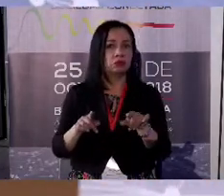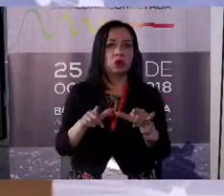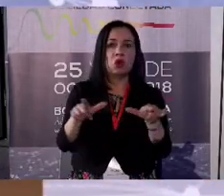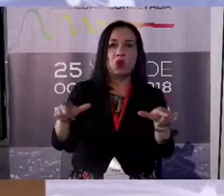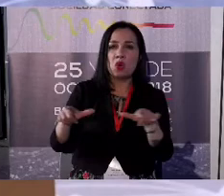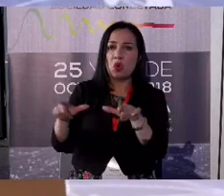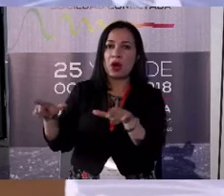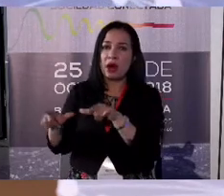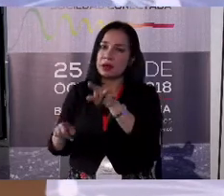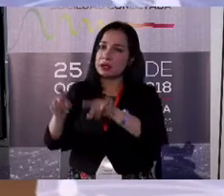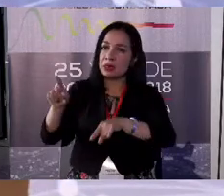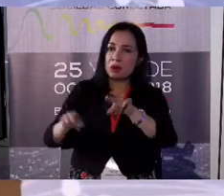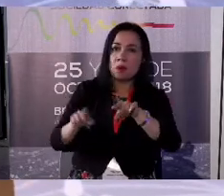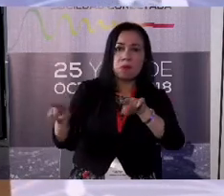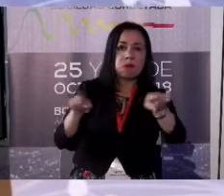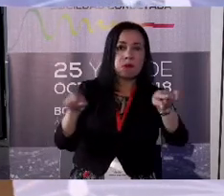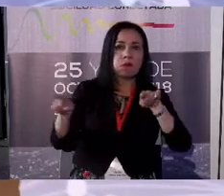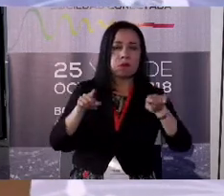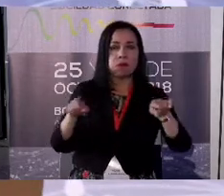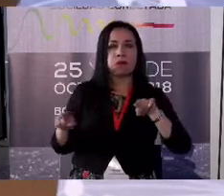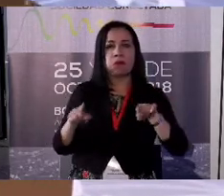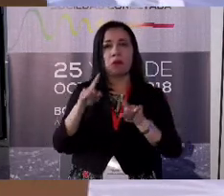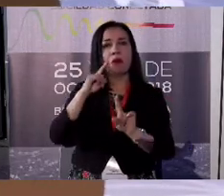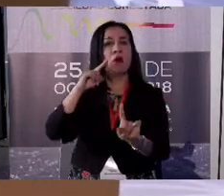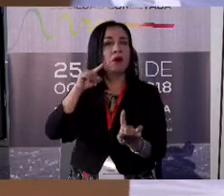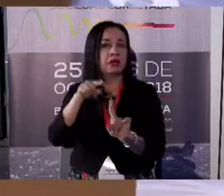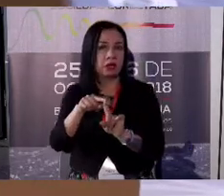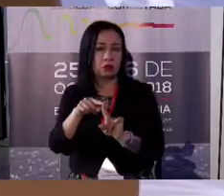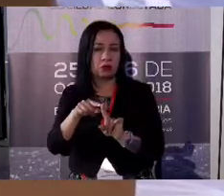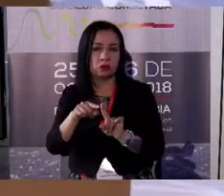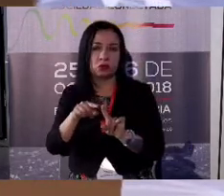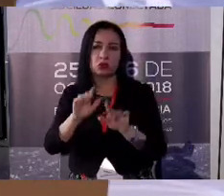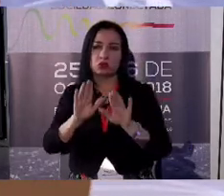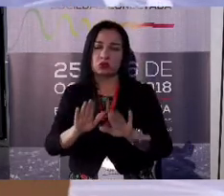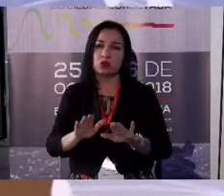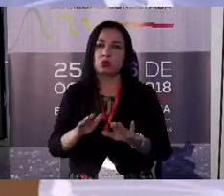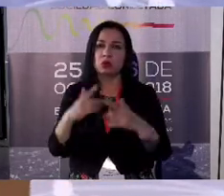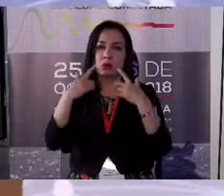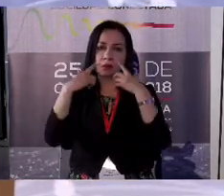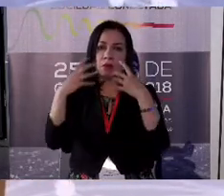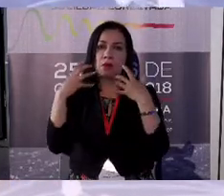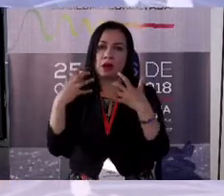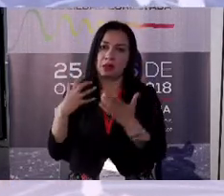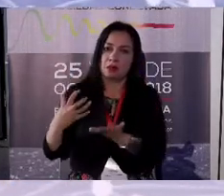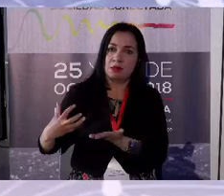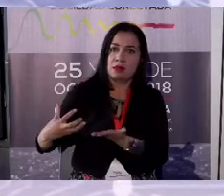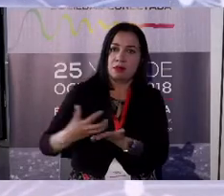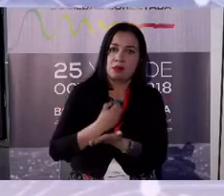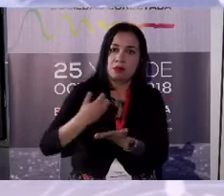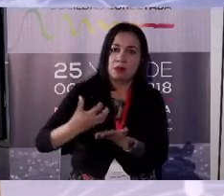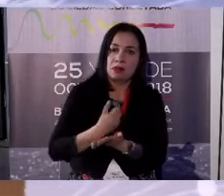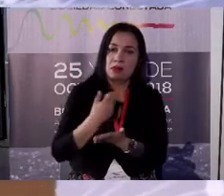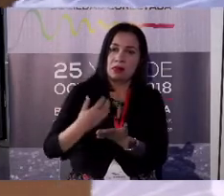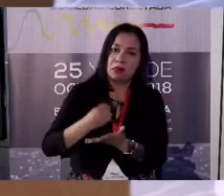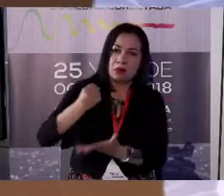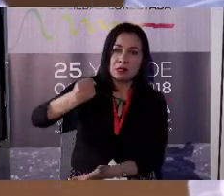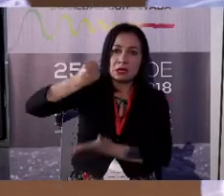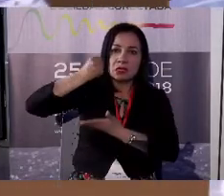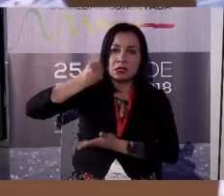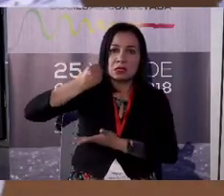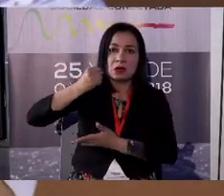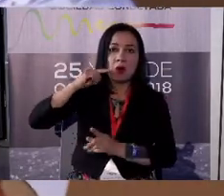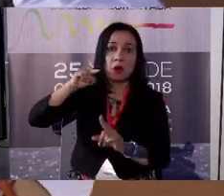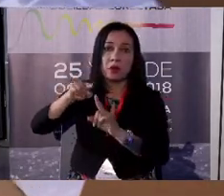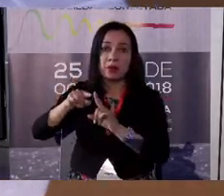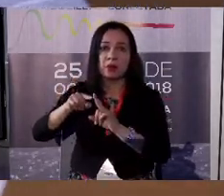No me atrevería a decir que en todos, que el objetivo es la maximización del ingreso por parte de la subasta.